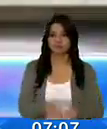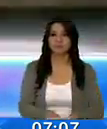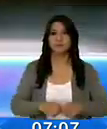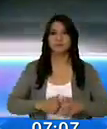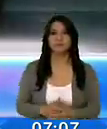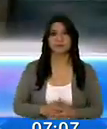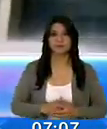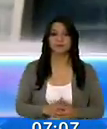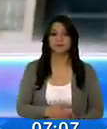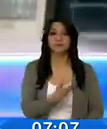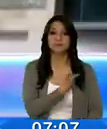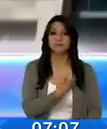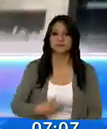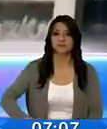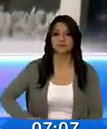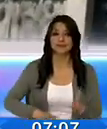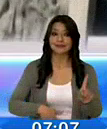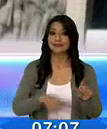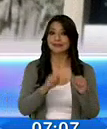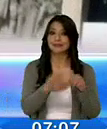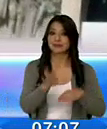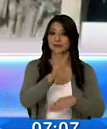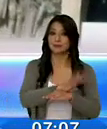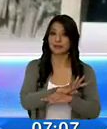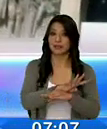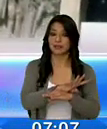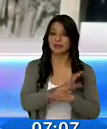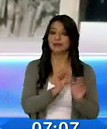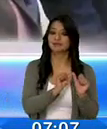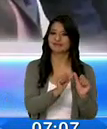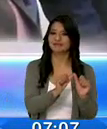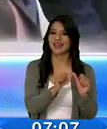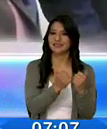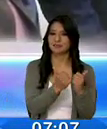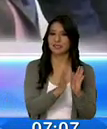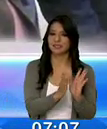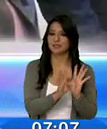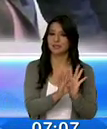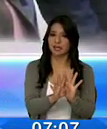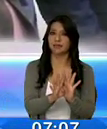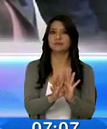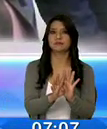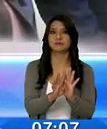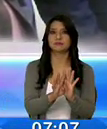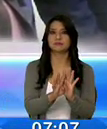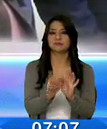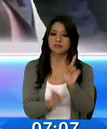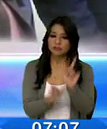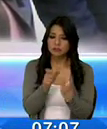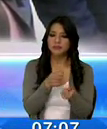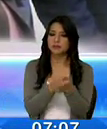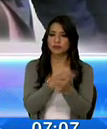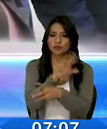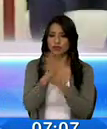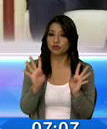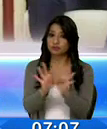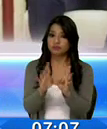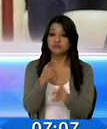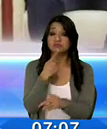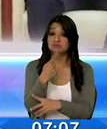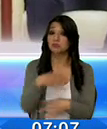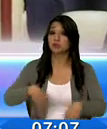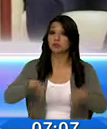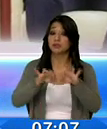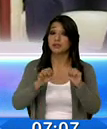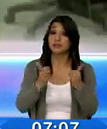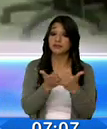esta cita, el presidente Litardo, quien permaneció con varios asambleístas, servidores legislativos y personal de apoyo, resaltó que la